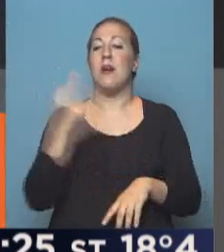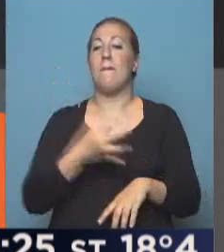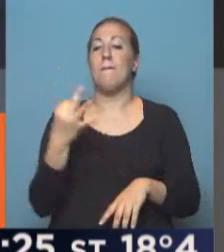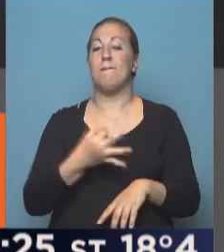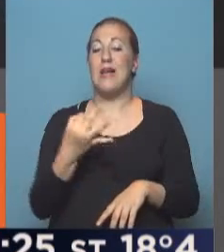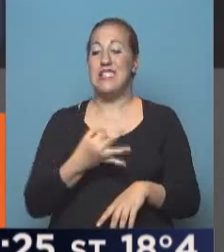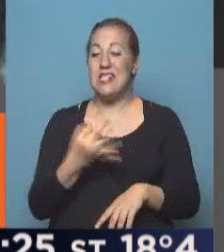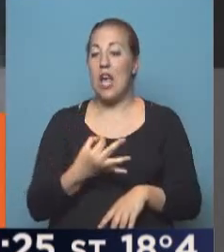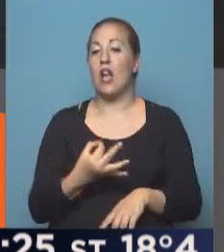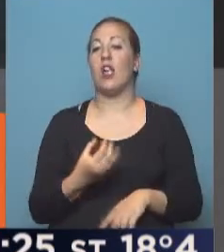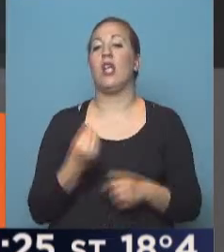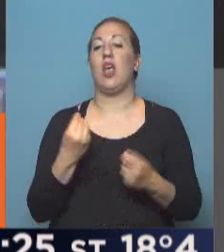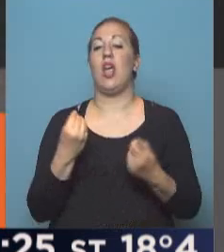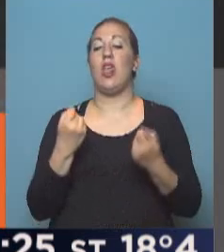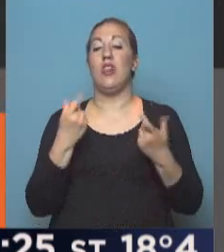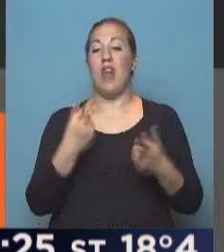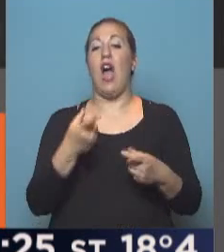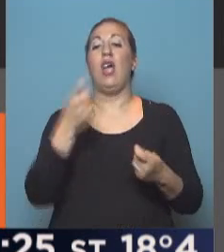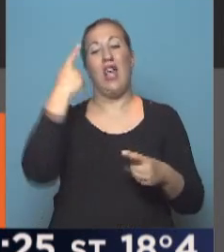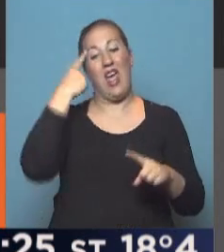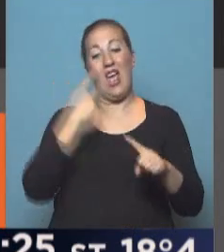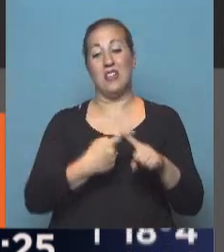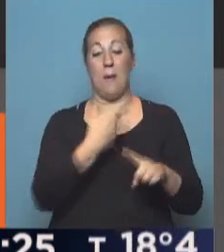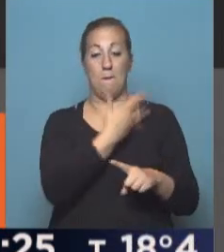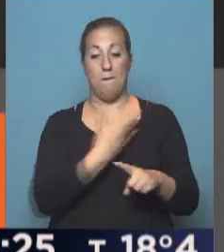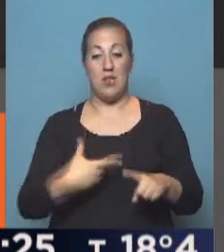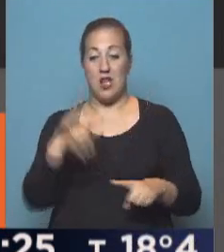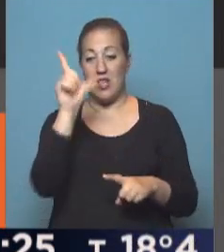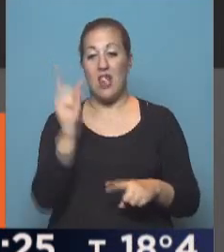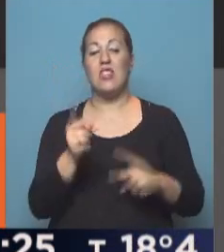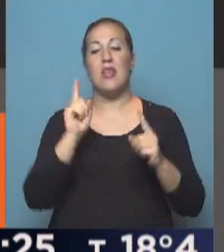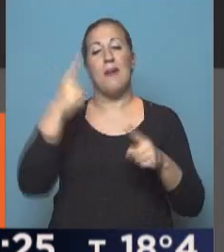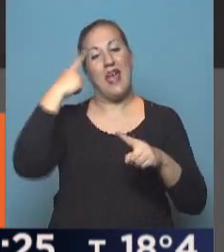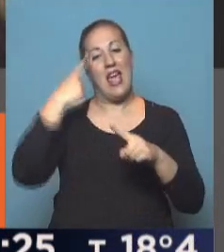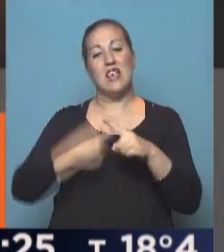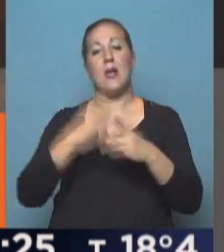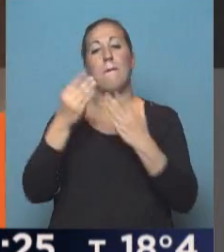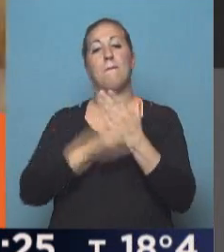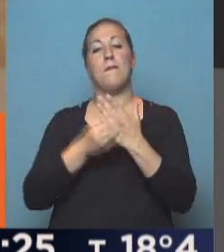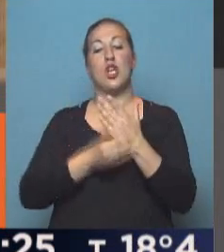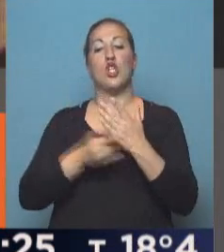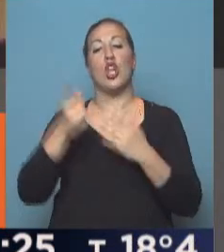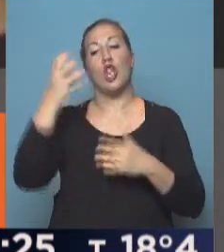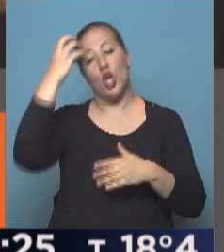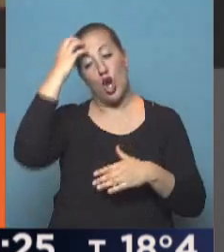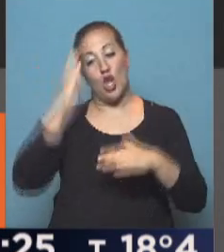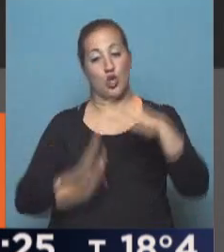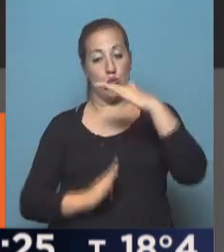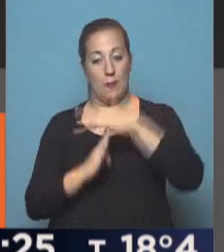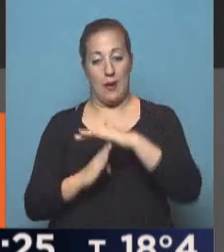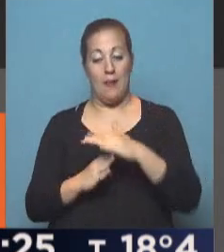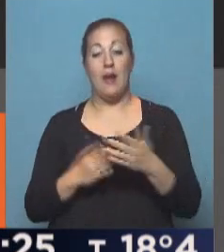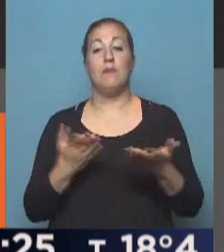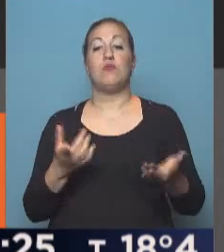privilegio que alcanza a los ex presidentes de la república y a los ex ministros de la corte suprema y dado que se trata justamente